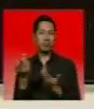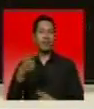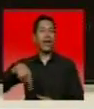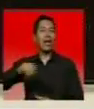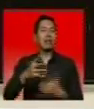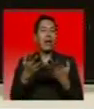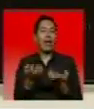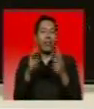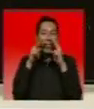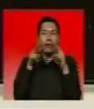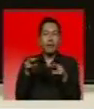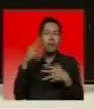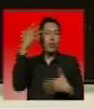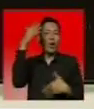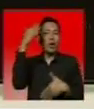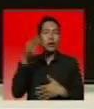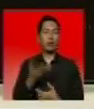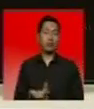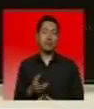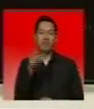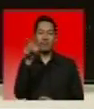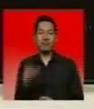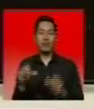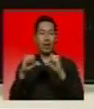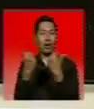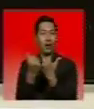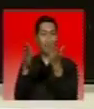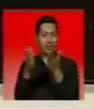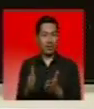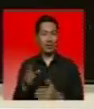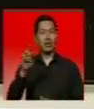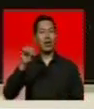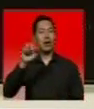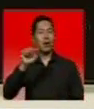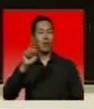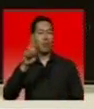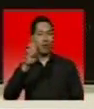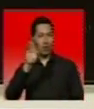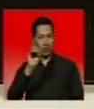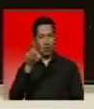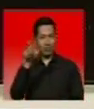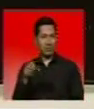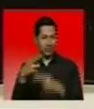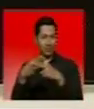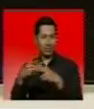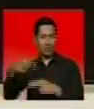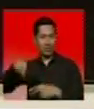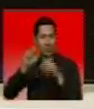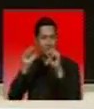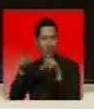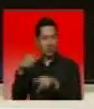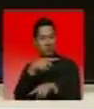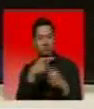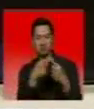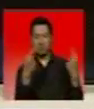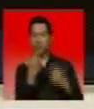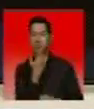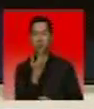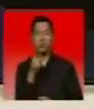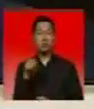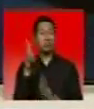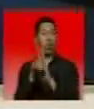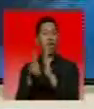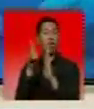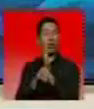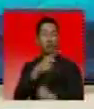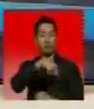Así respondió Mauro Andino, asambleísta de Alianza País, al ser consultado al respecto. Según Andino, las denuncias presentadas